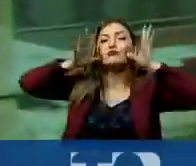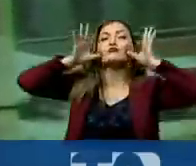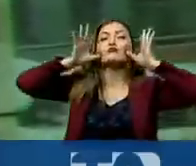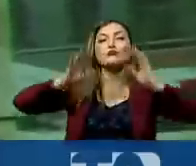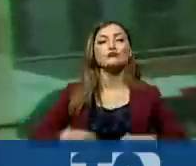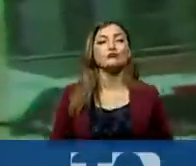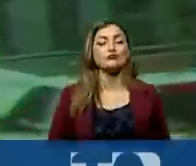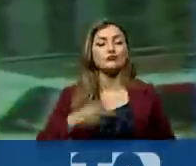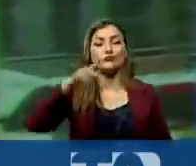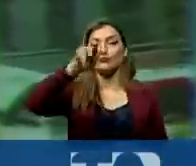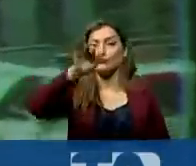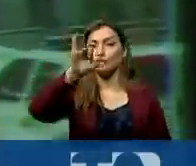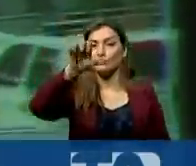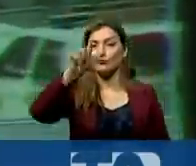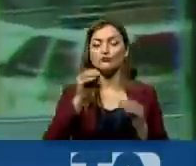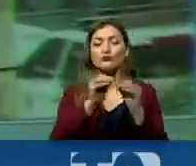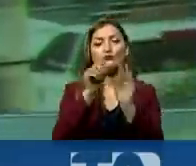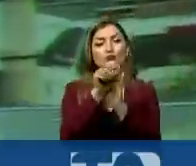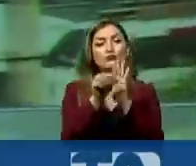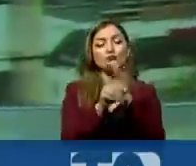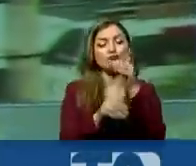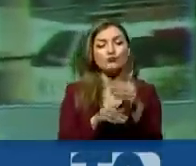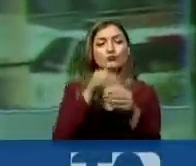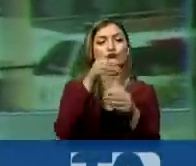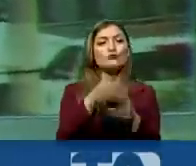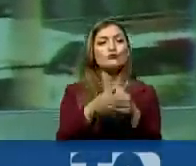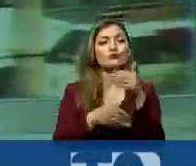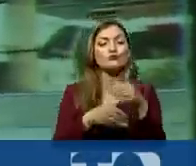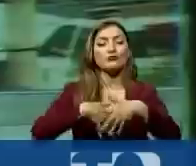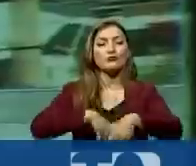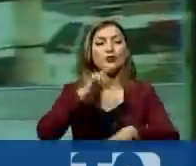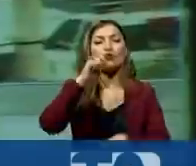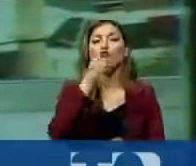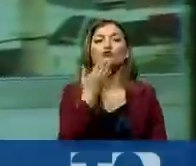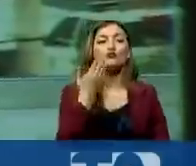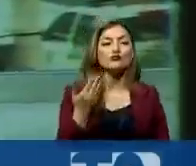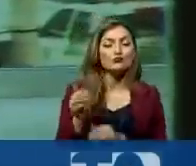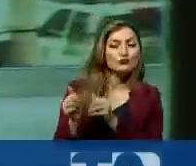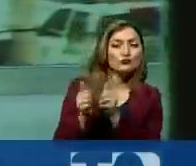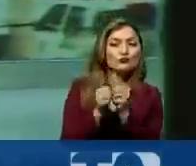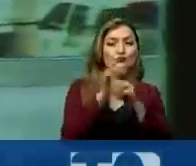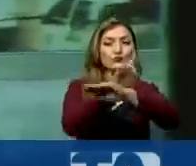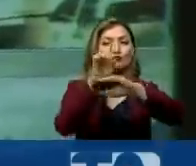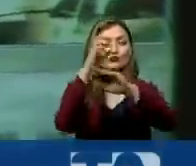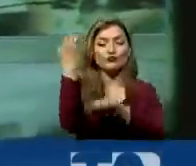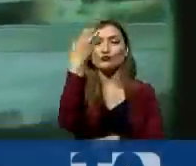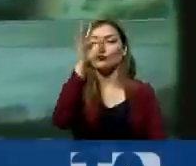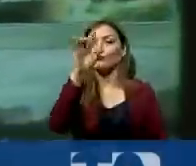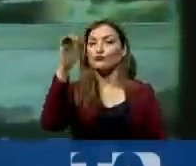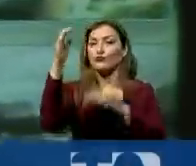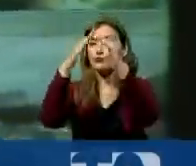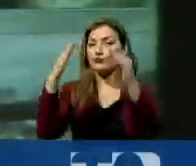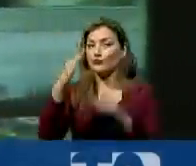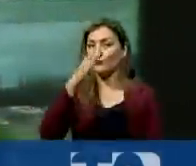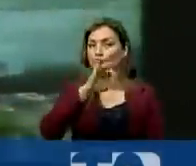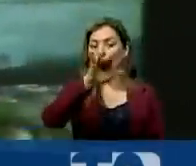la avenida patria pero para conozco aumentó un poco cómo avanza hasta el momento esta jornada de movilizaciones estamos con el director del 911